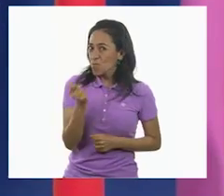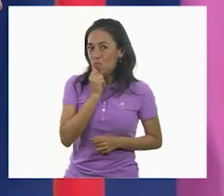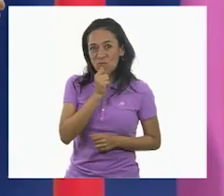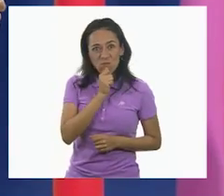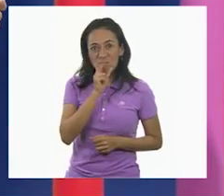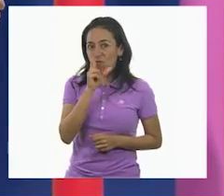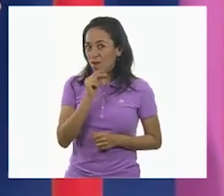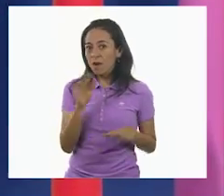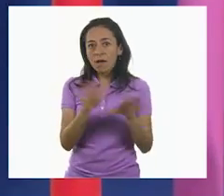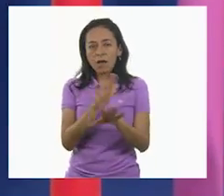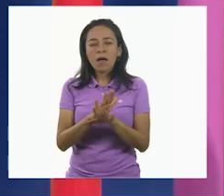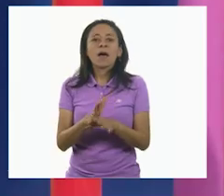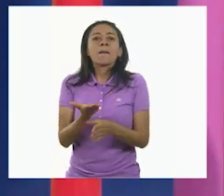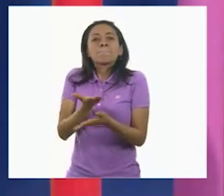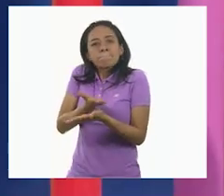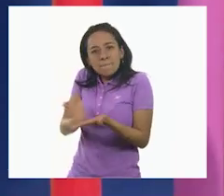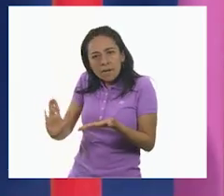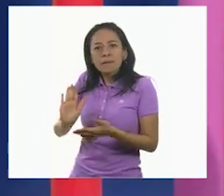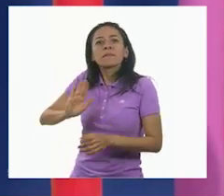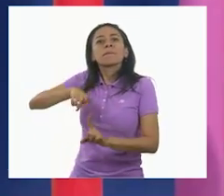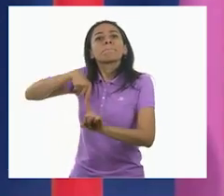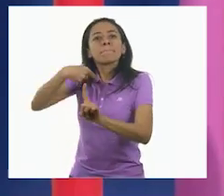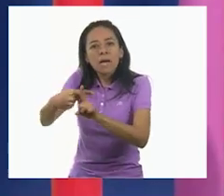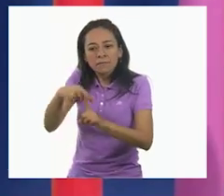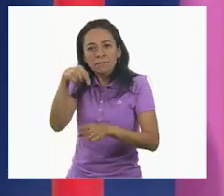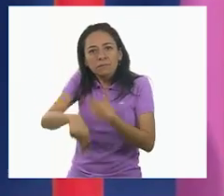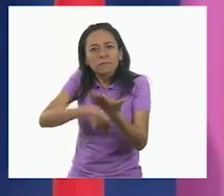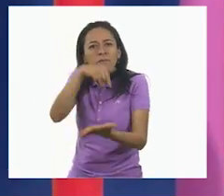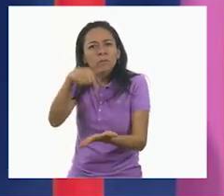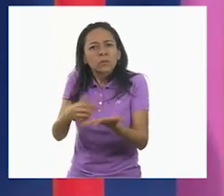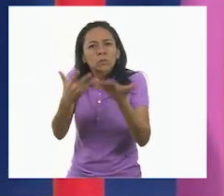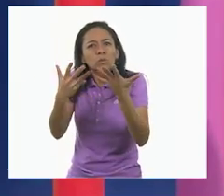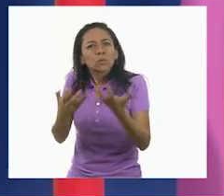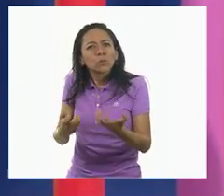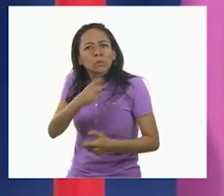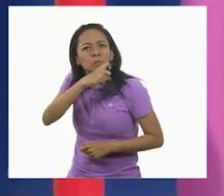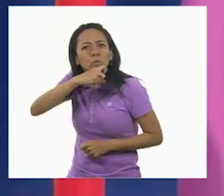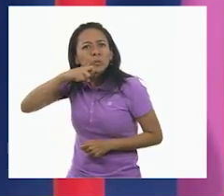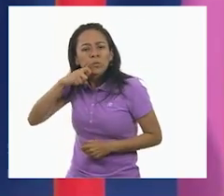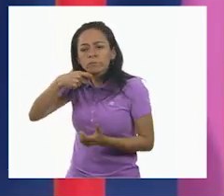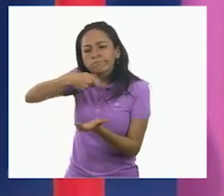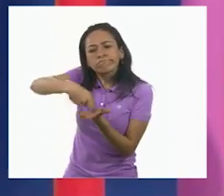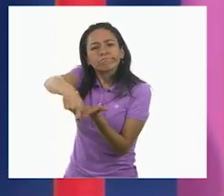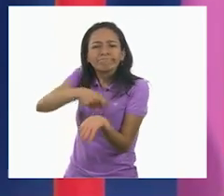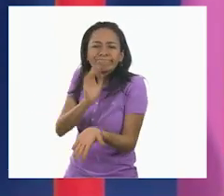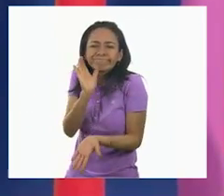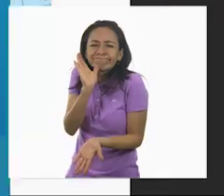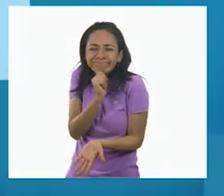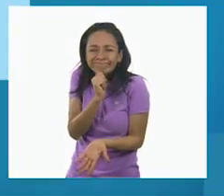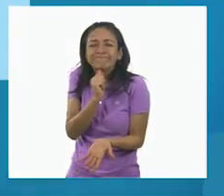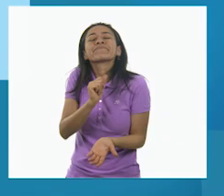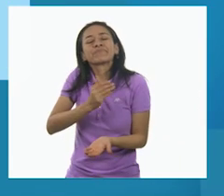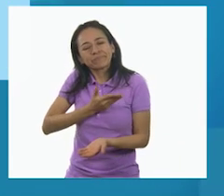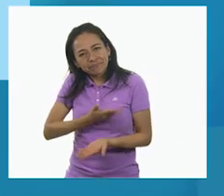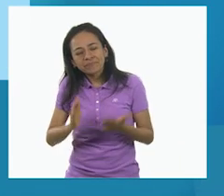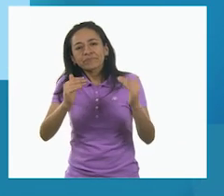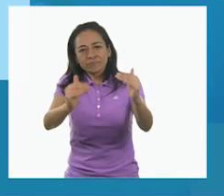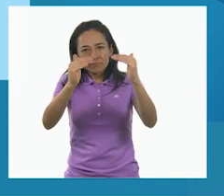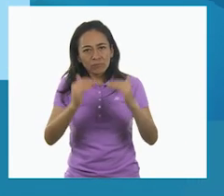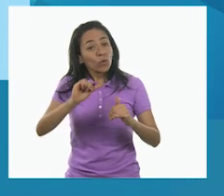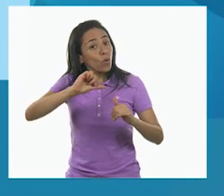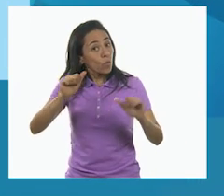posible, ¿no? Condiciones muy complicadas. Así es. Y tenemos otra área que es también muy importante y que se